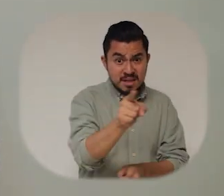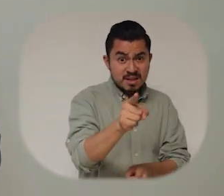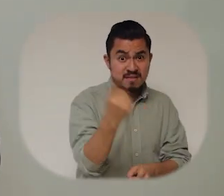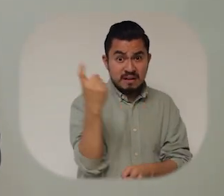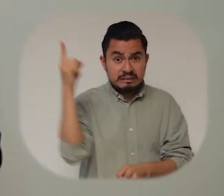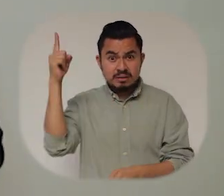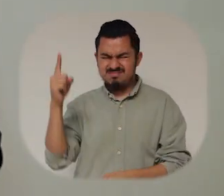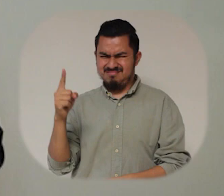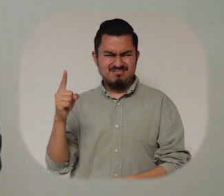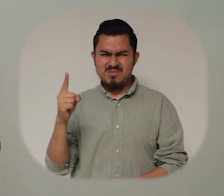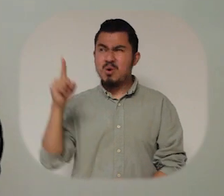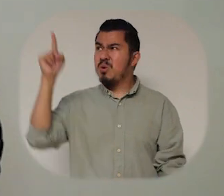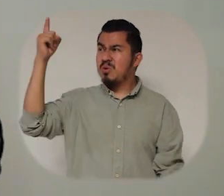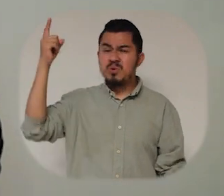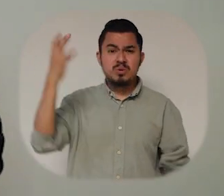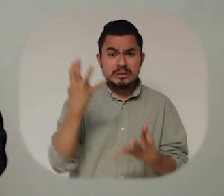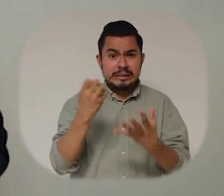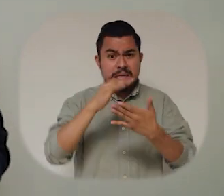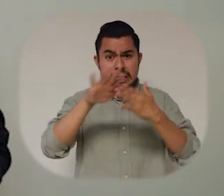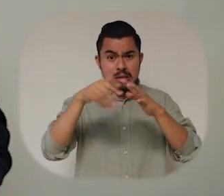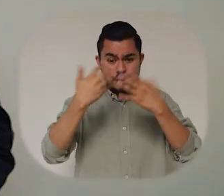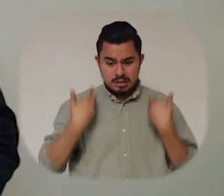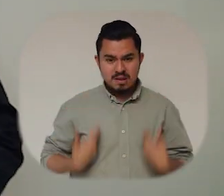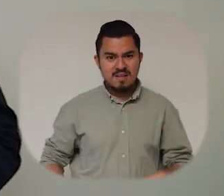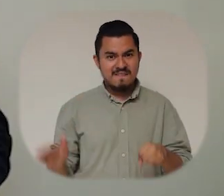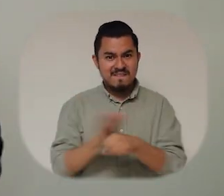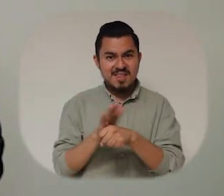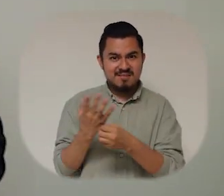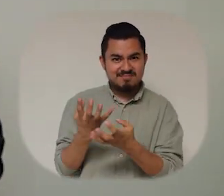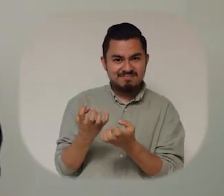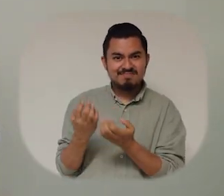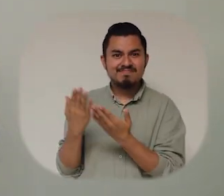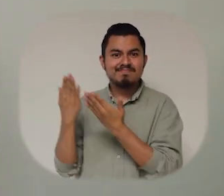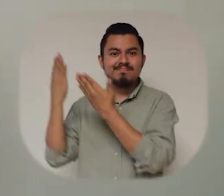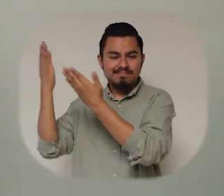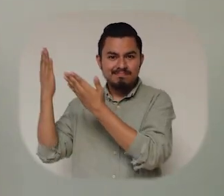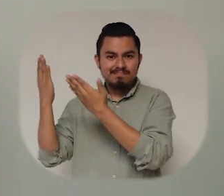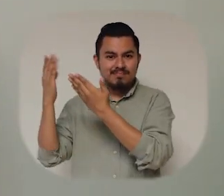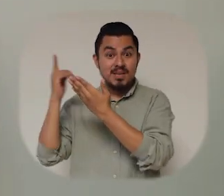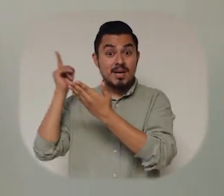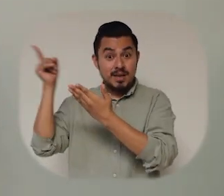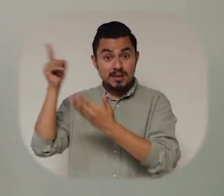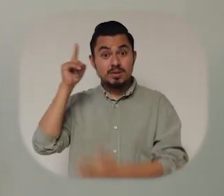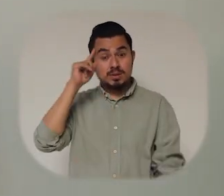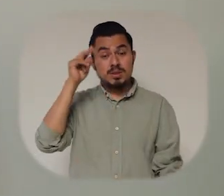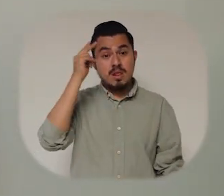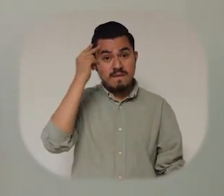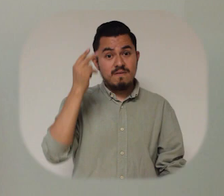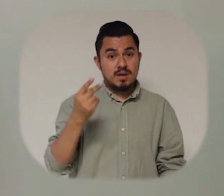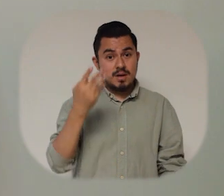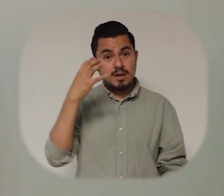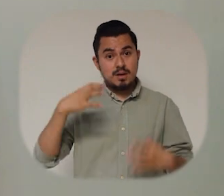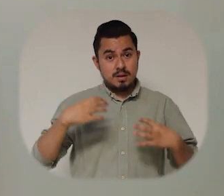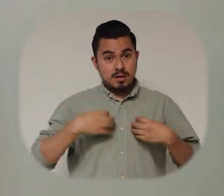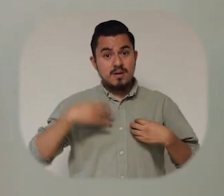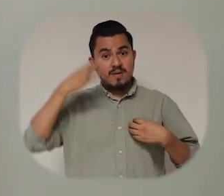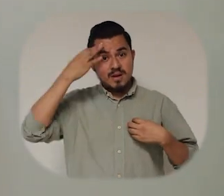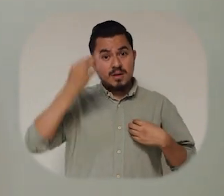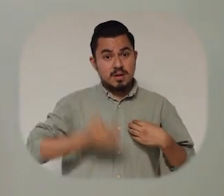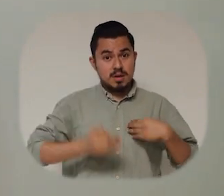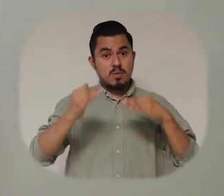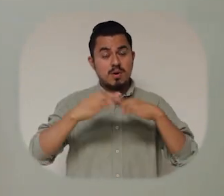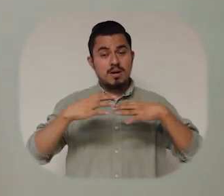a Él le falte, sino porque Él pide toda nuestra vida. El entregar toda nuestra vida, esto es la vida del creyente, esta es la